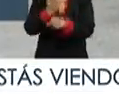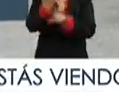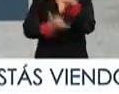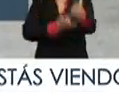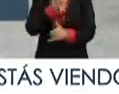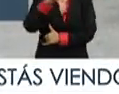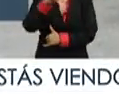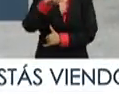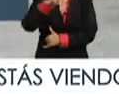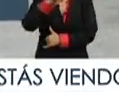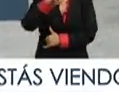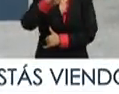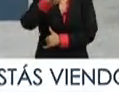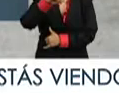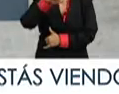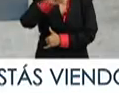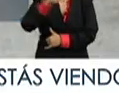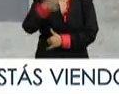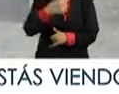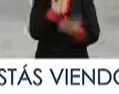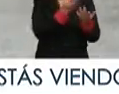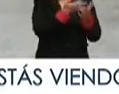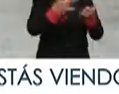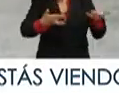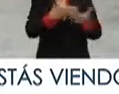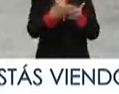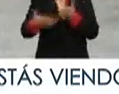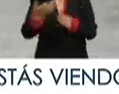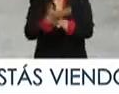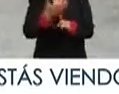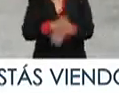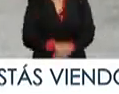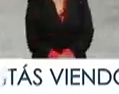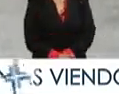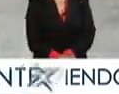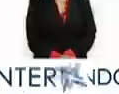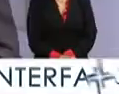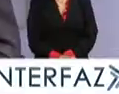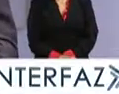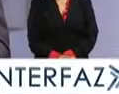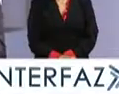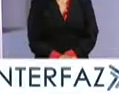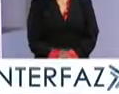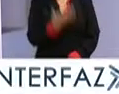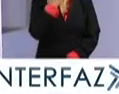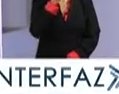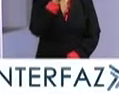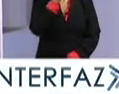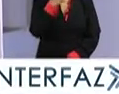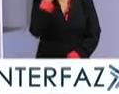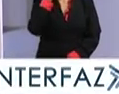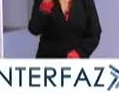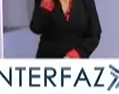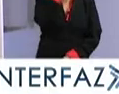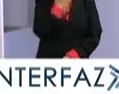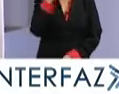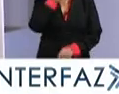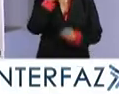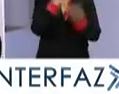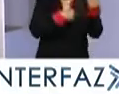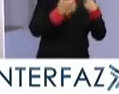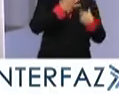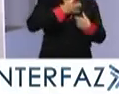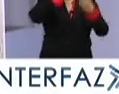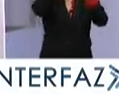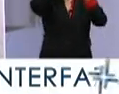Juegos Panamericanos. Jorge, ese es lo que tenemos hasta el momento. Muy bien, Lalo, si te parece vamos a revisar rápidamente el